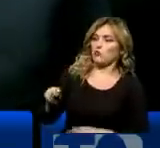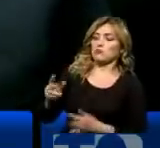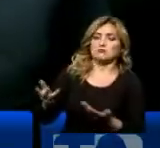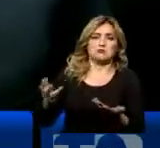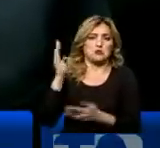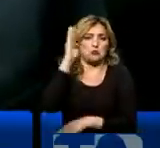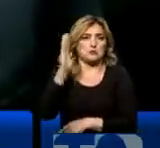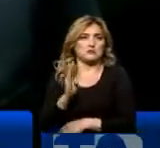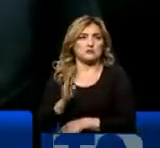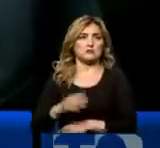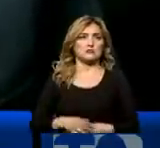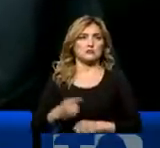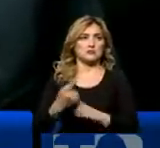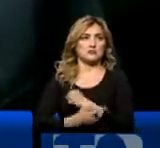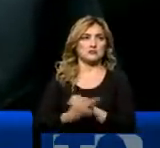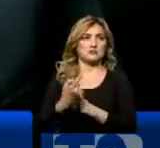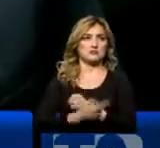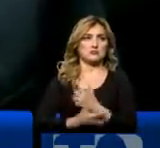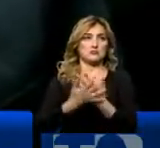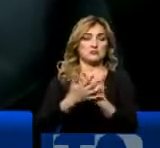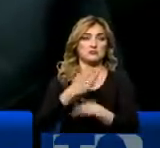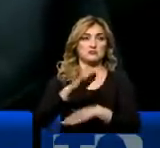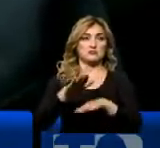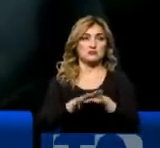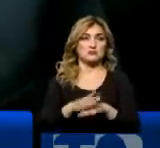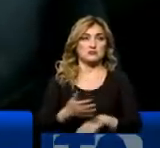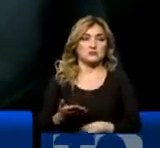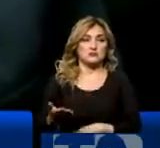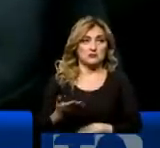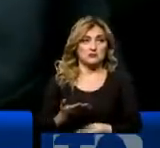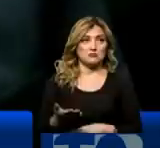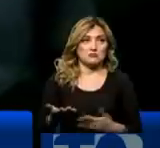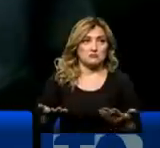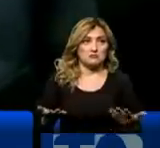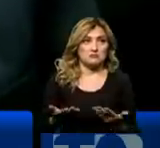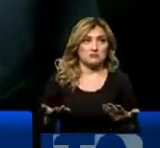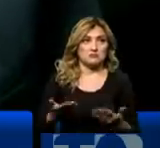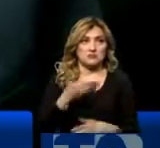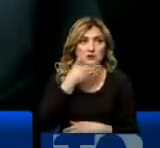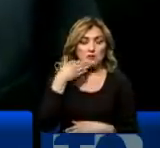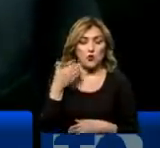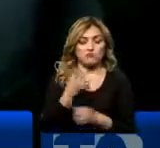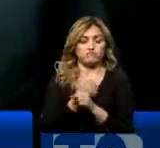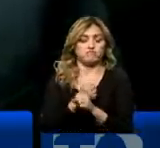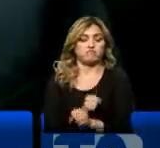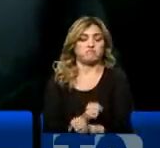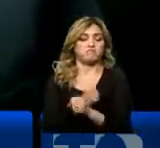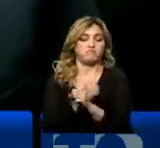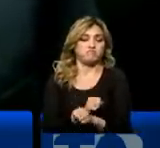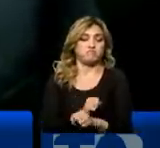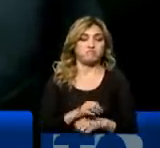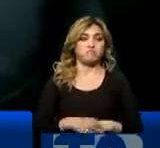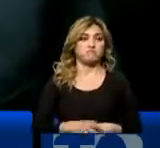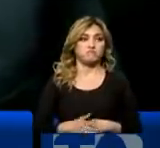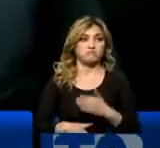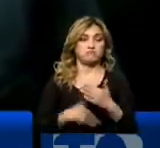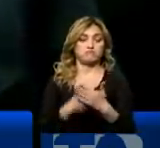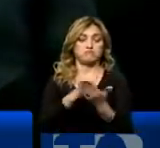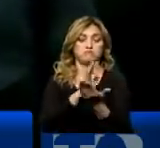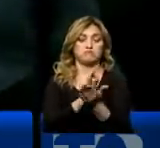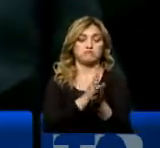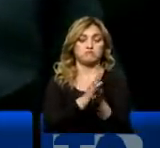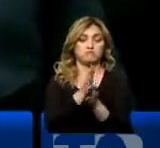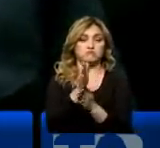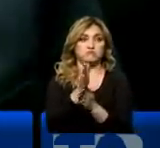que se avecina una sentencia condenatoria respecto a esto. Sin embargo, esta defensa tiene que hacer lo mejor que pueda para hacer que todos los peritos y testigos